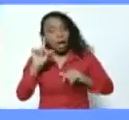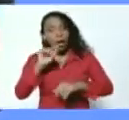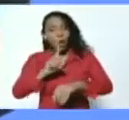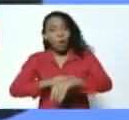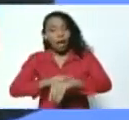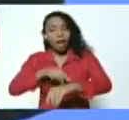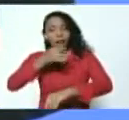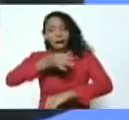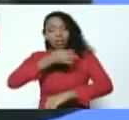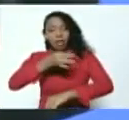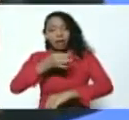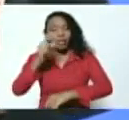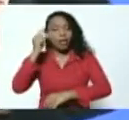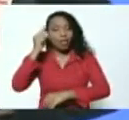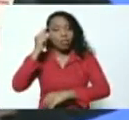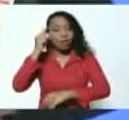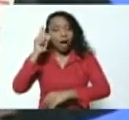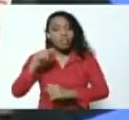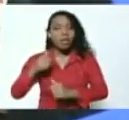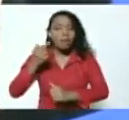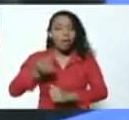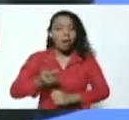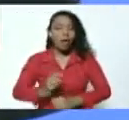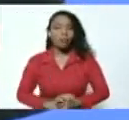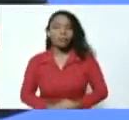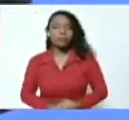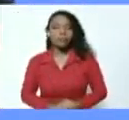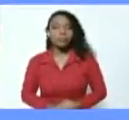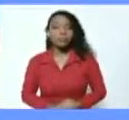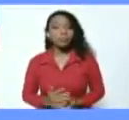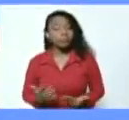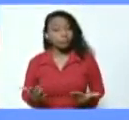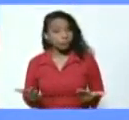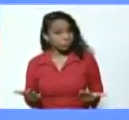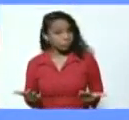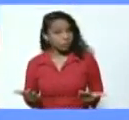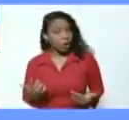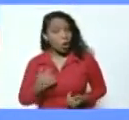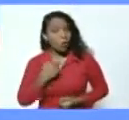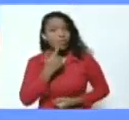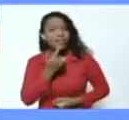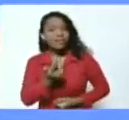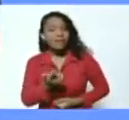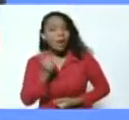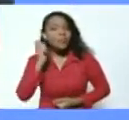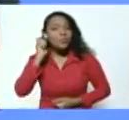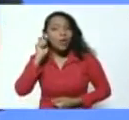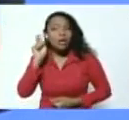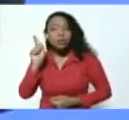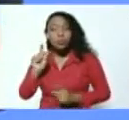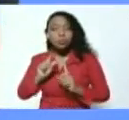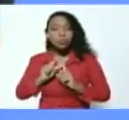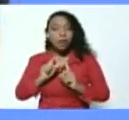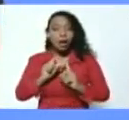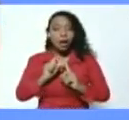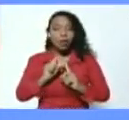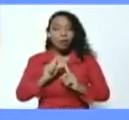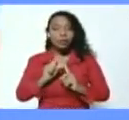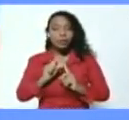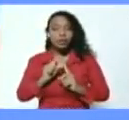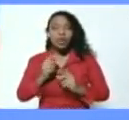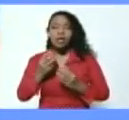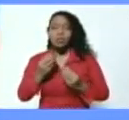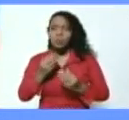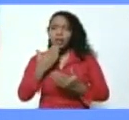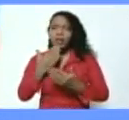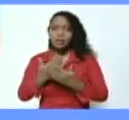tarde del día de mañana. Y como decía Andreina en sus palabras, muy